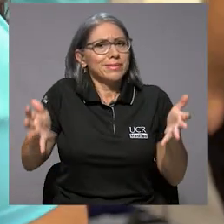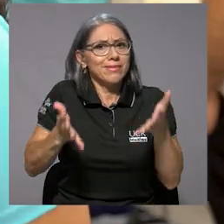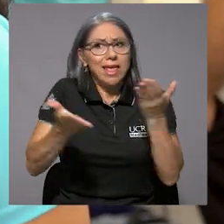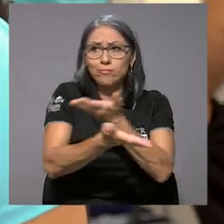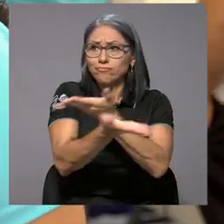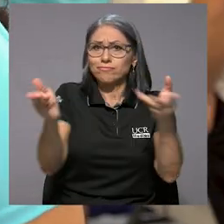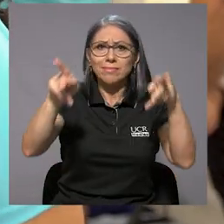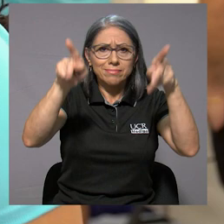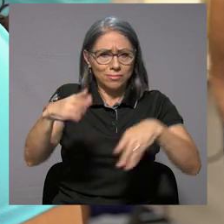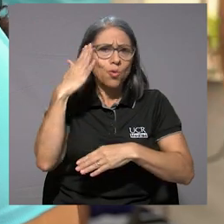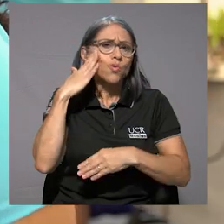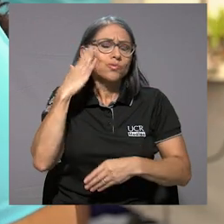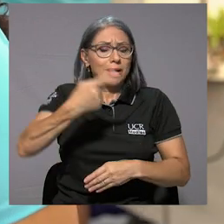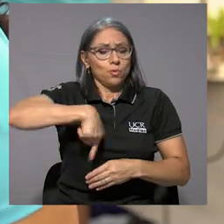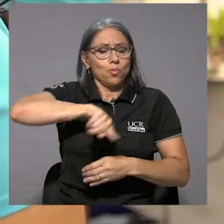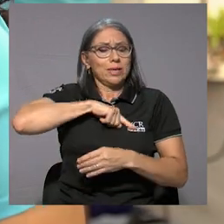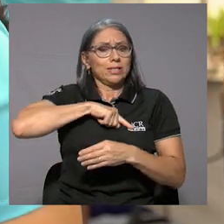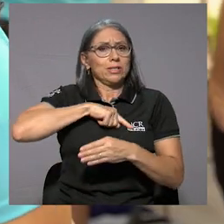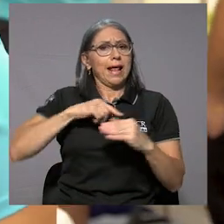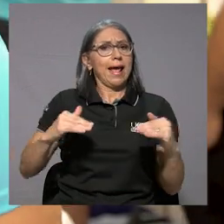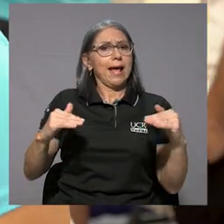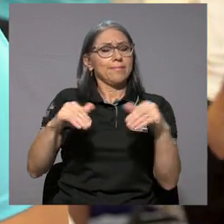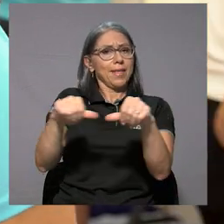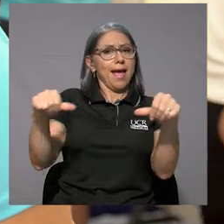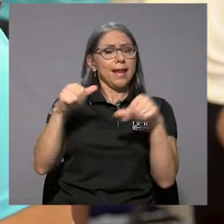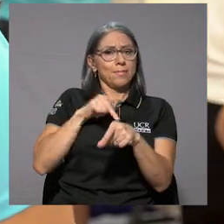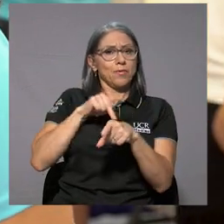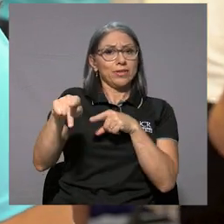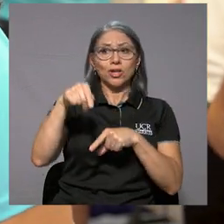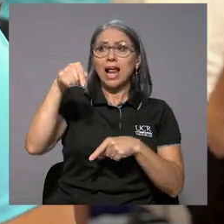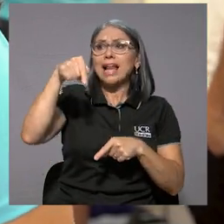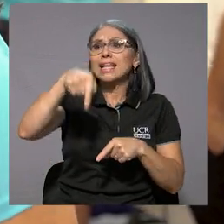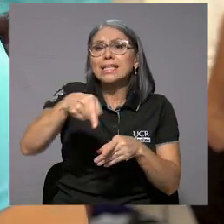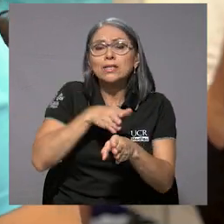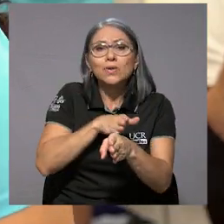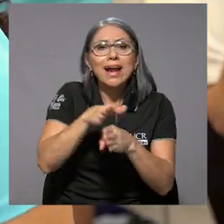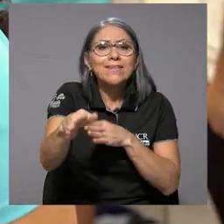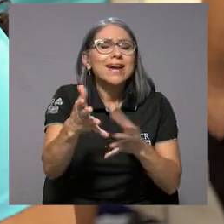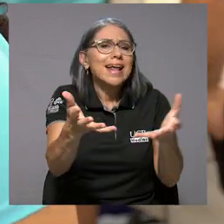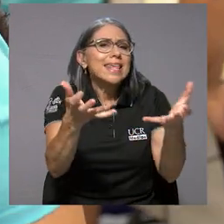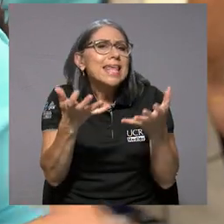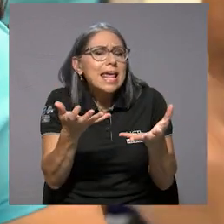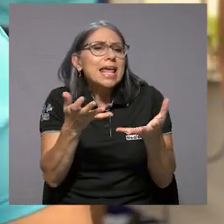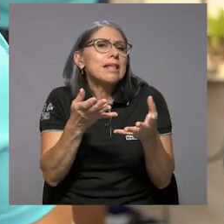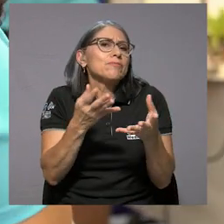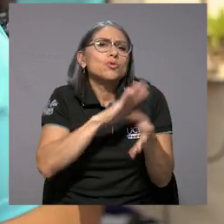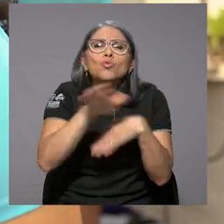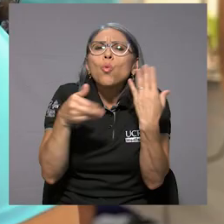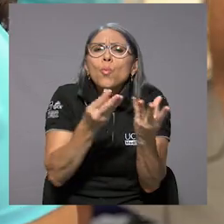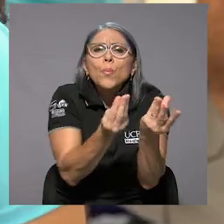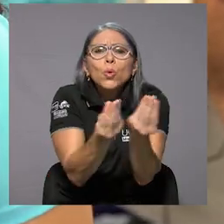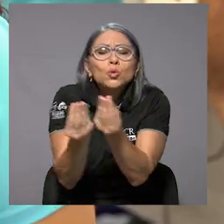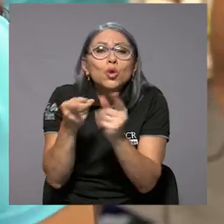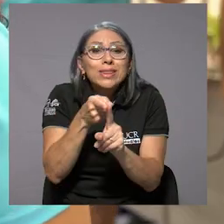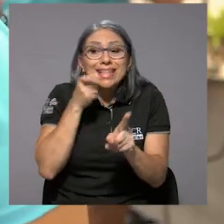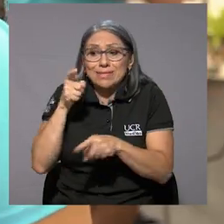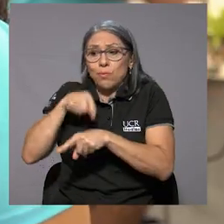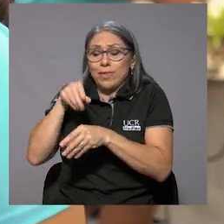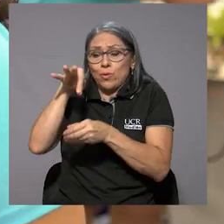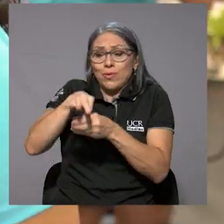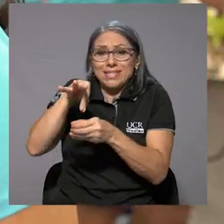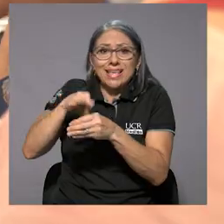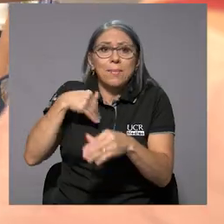quehacer profesional, que es una carrera que busca y se preocupa por todos los aspectos de la producción, desde la siembra hasta la